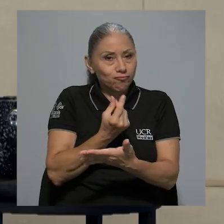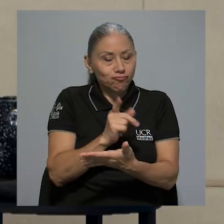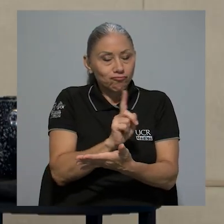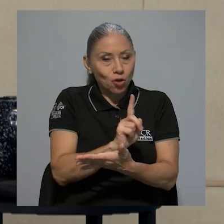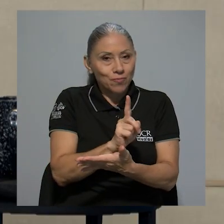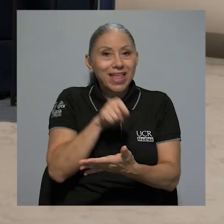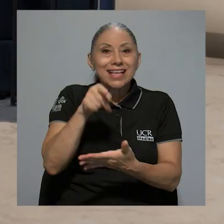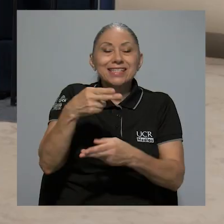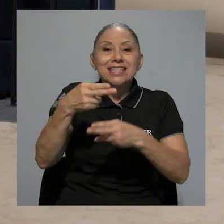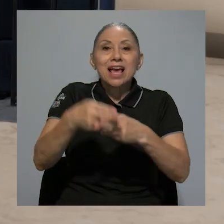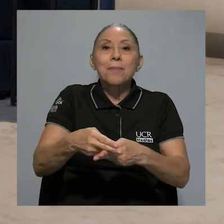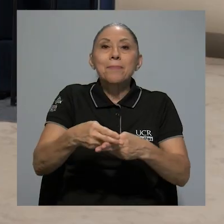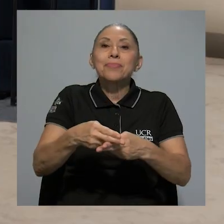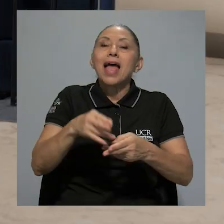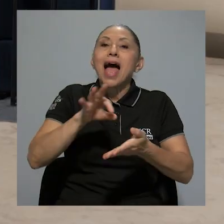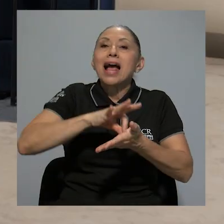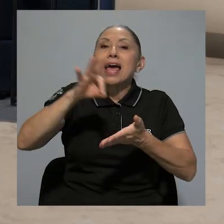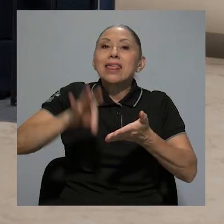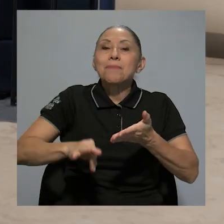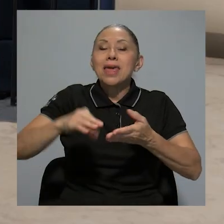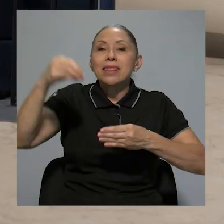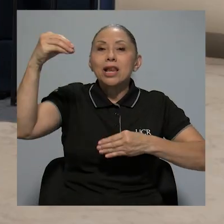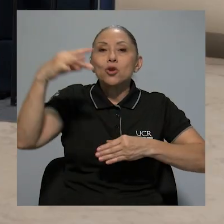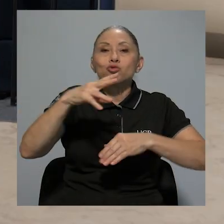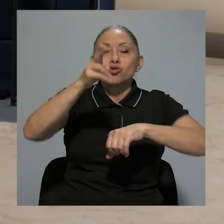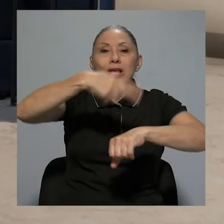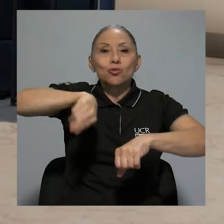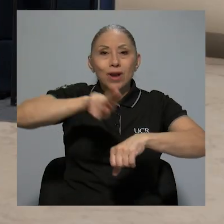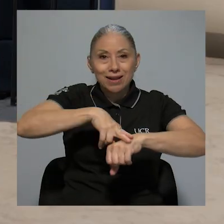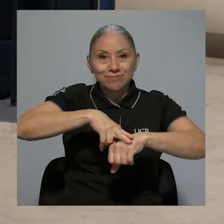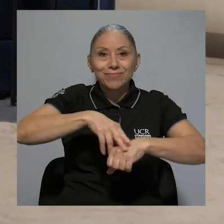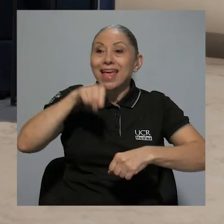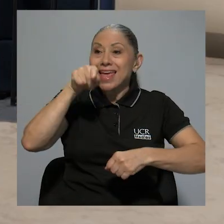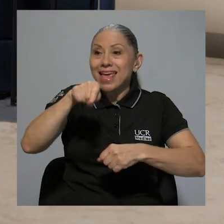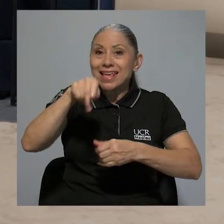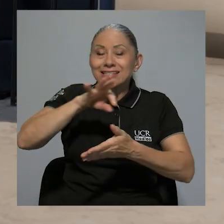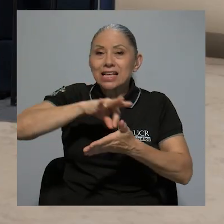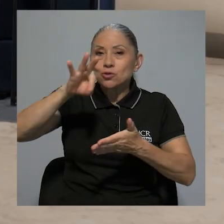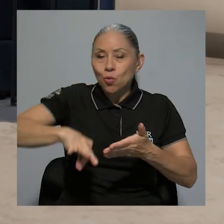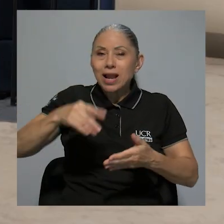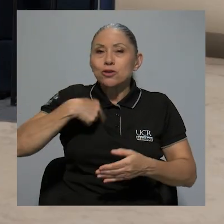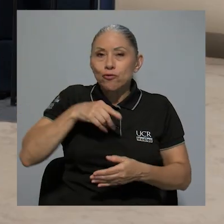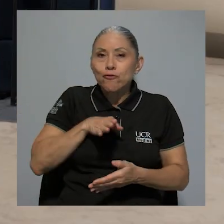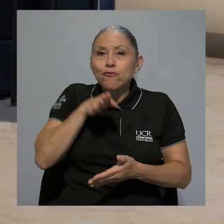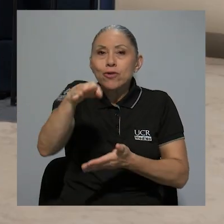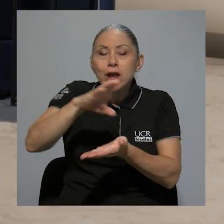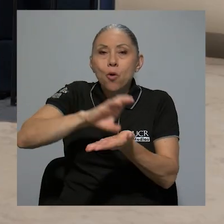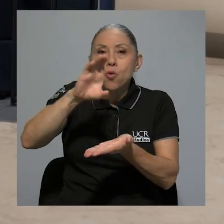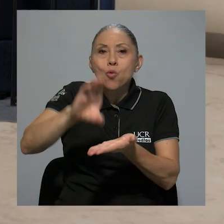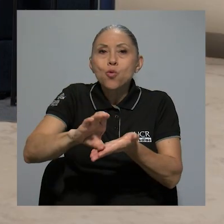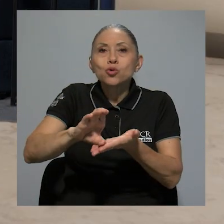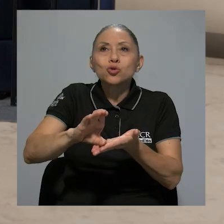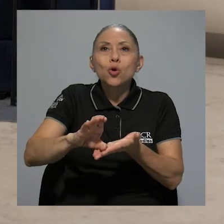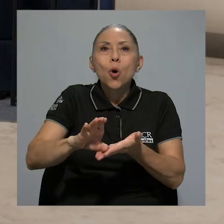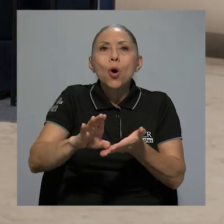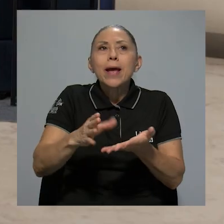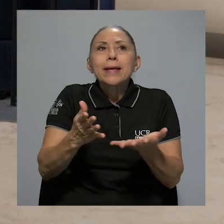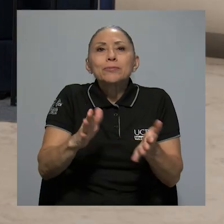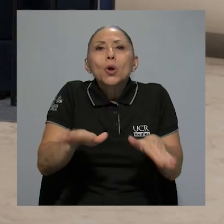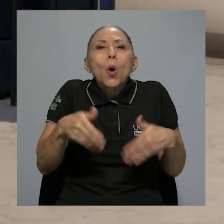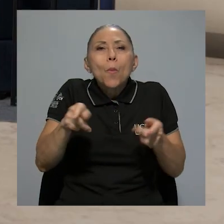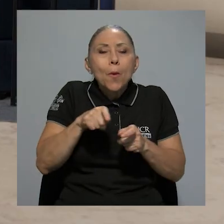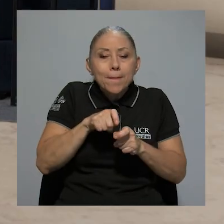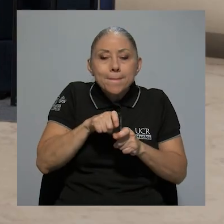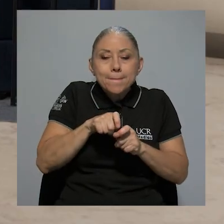Natural. Y en esta escuela fue que fui a era un curso sobre cómo medir